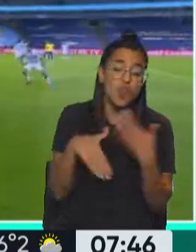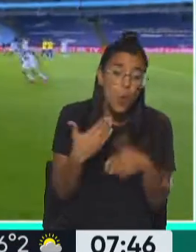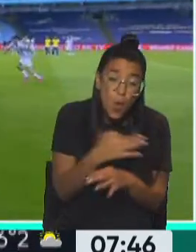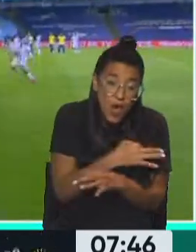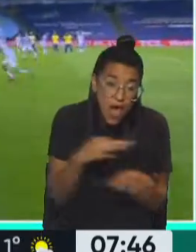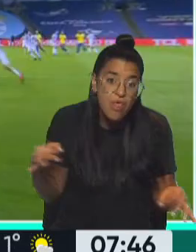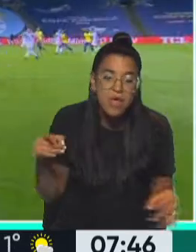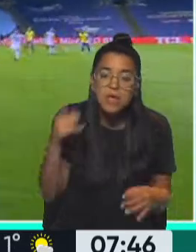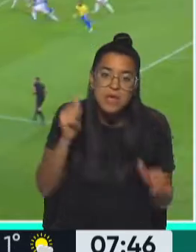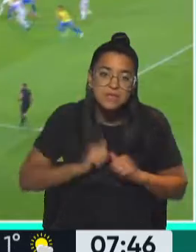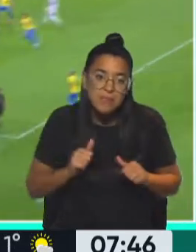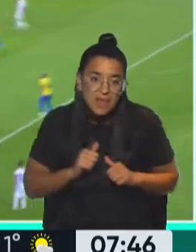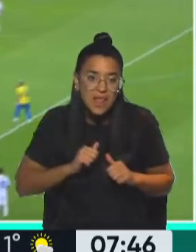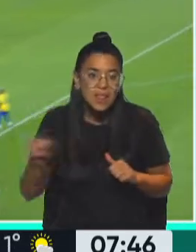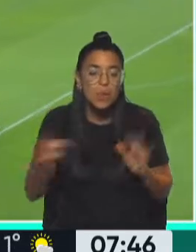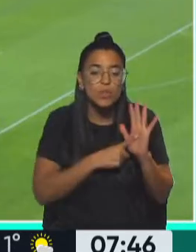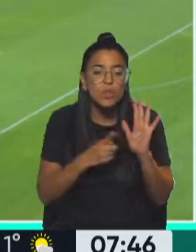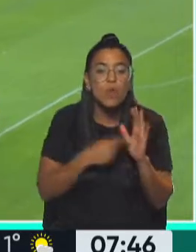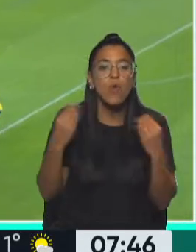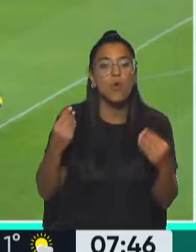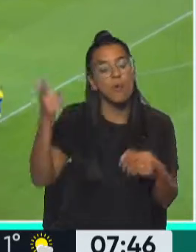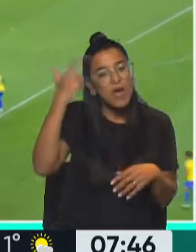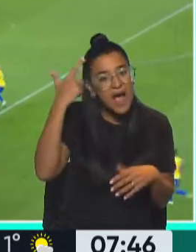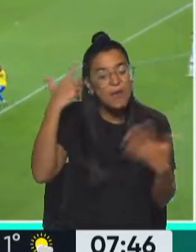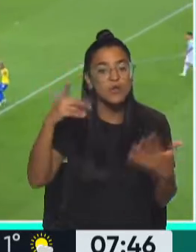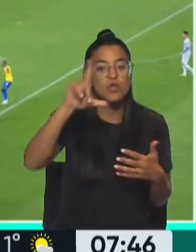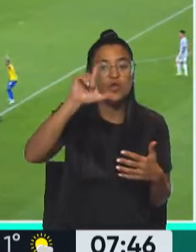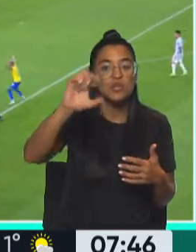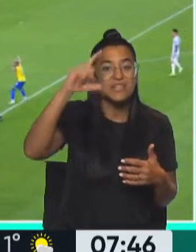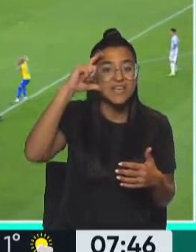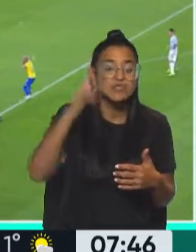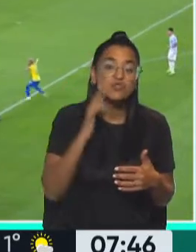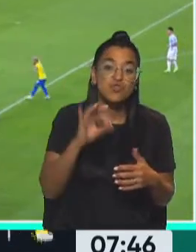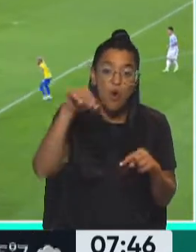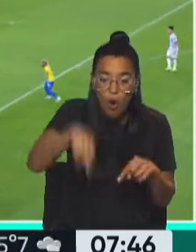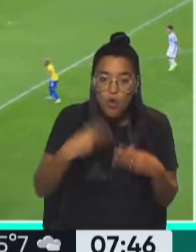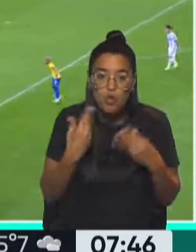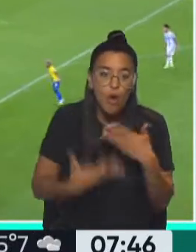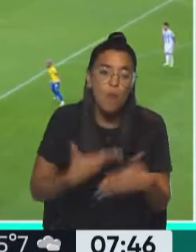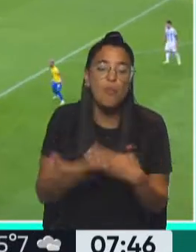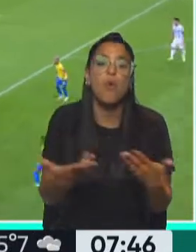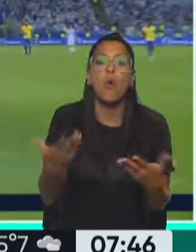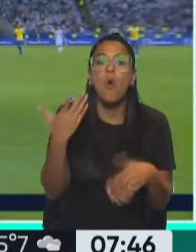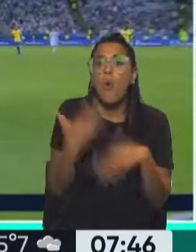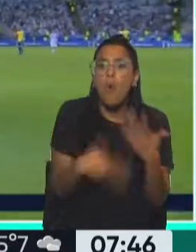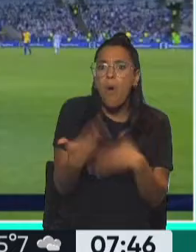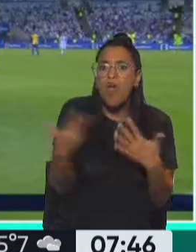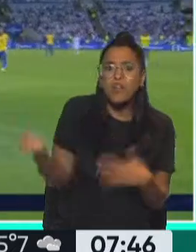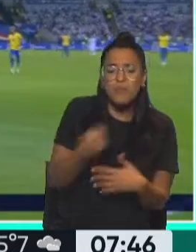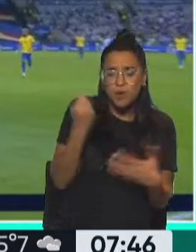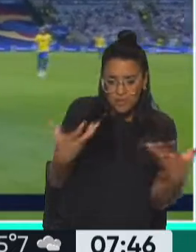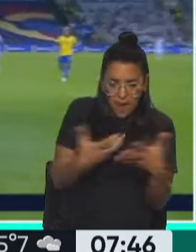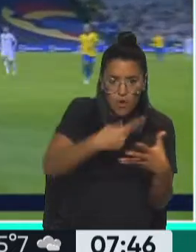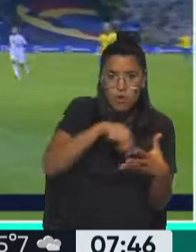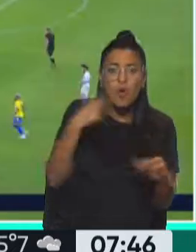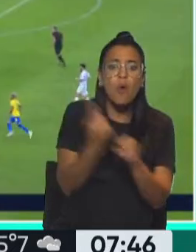tenía toda la expectativa de ser titular. Digo, ¿cómo juega en la cabeza de Lo Celso hoy? ¿Qué caminos tomar cuando un futbolista de alta élite y tan importante para el grupo